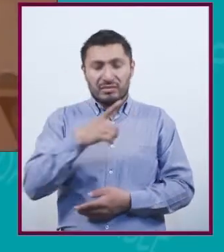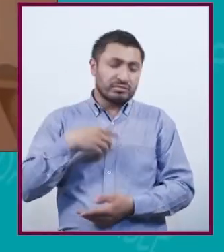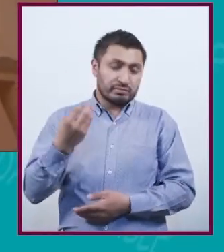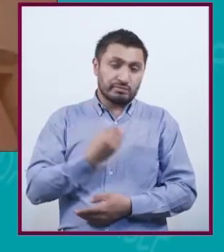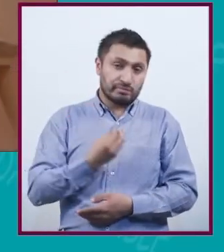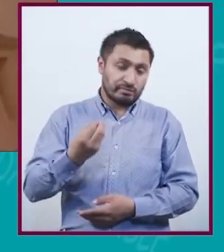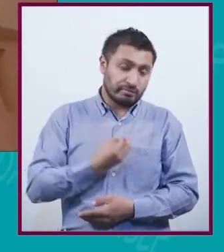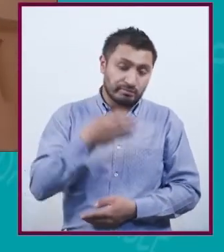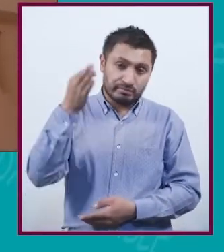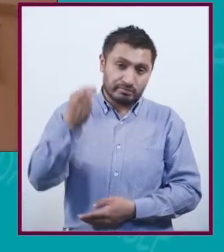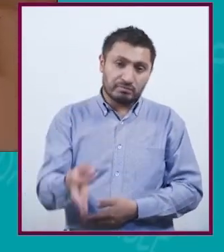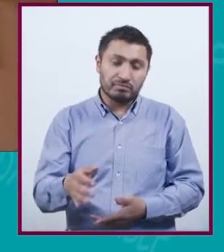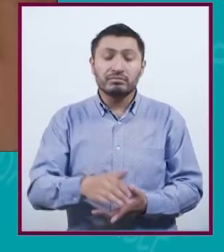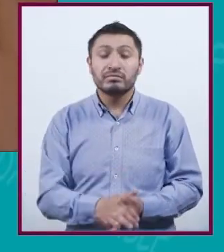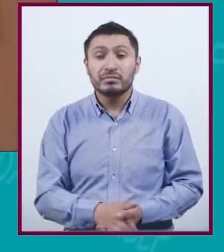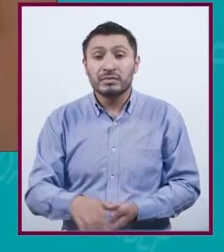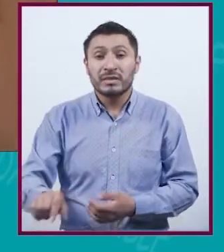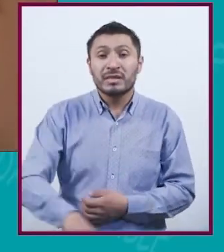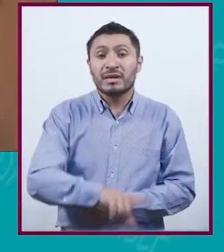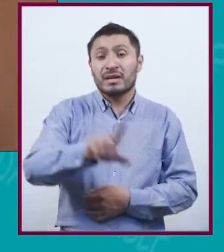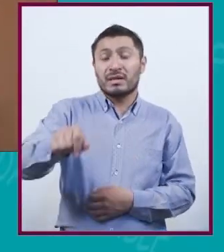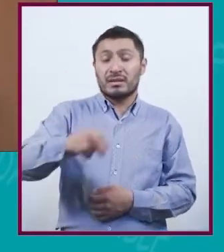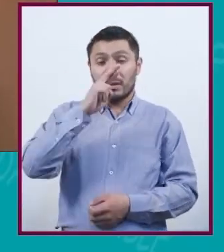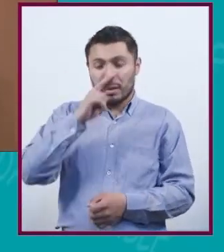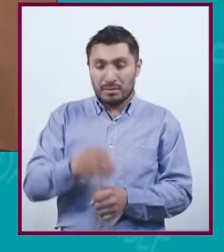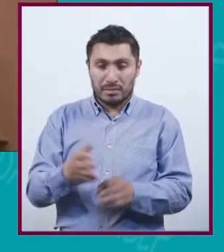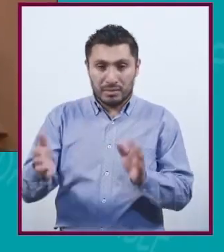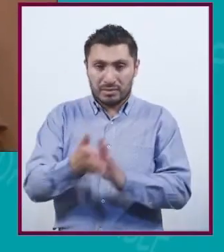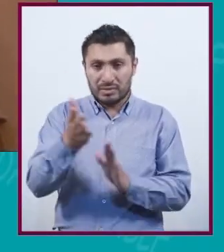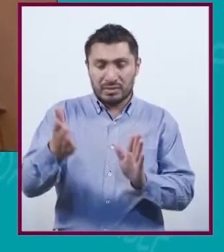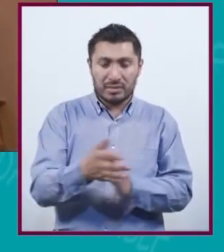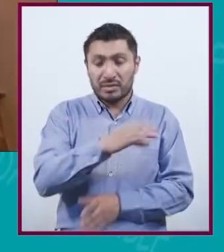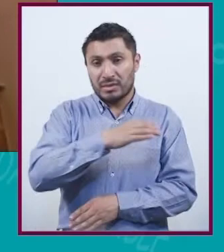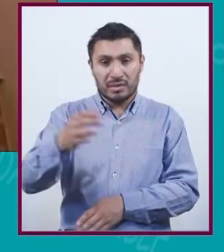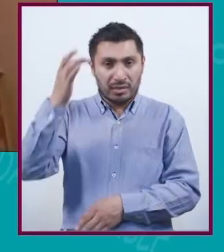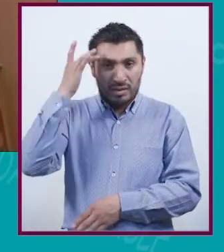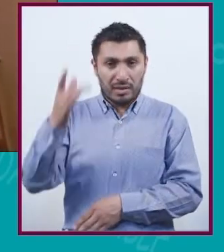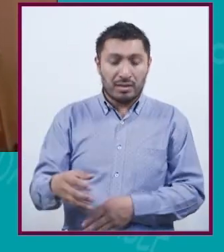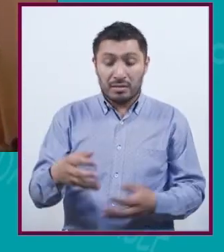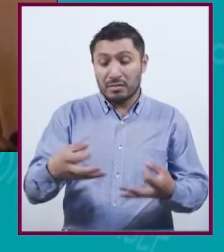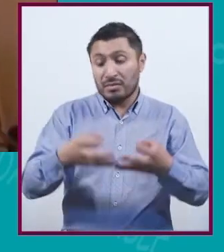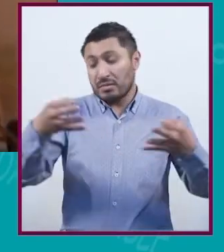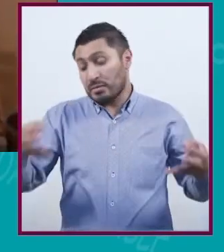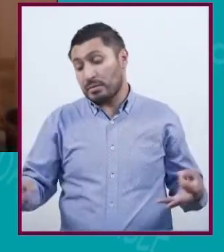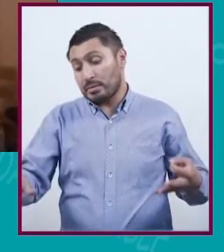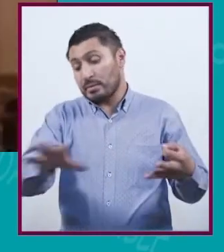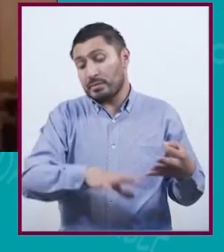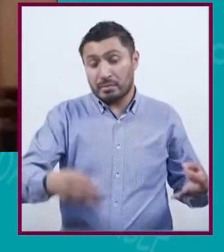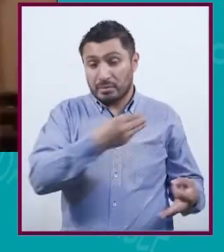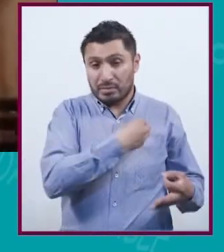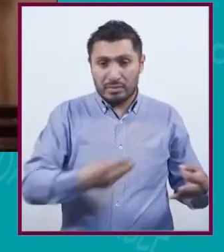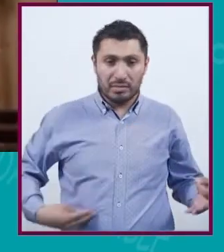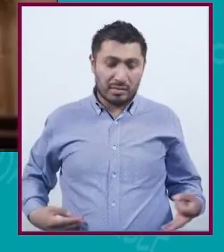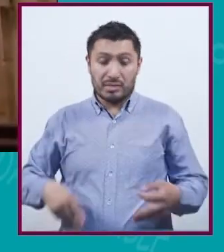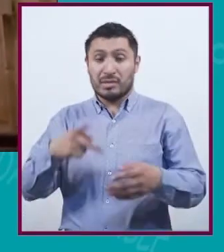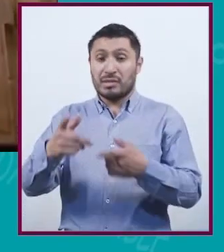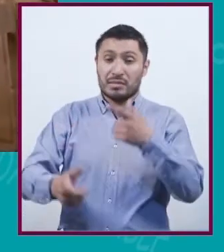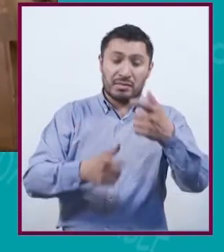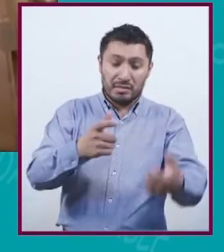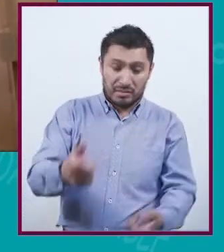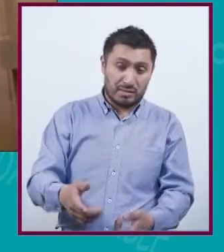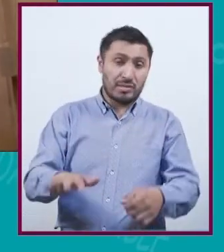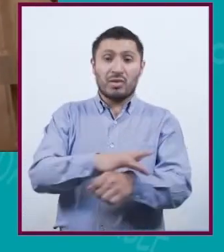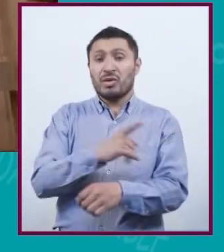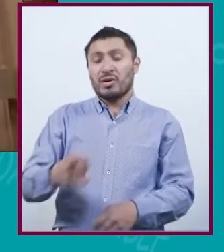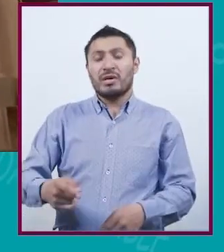Y después se dio a la tarea de construir el cementerio en un terreno del municipio y con sus propios fondos, dado que el párroco del